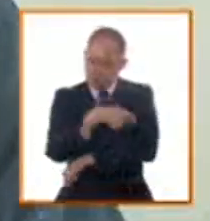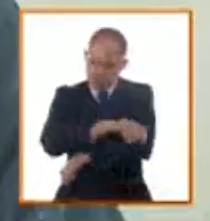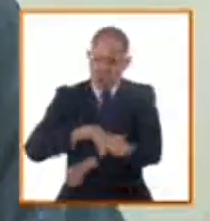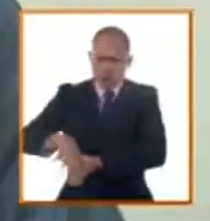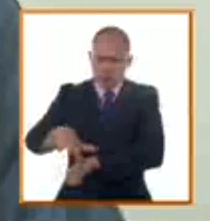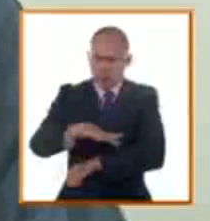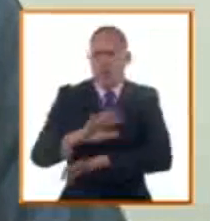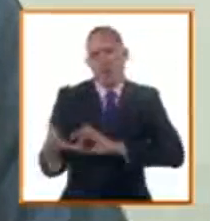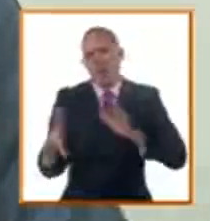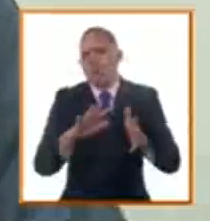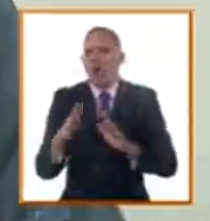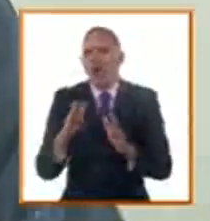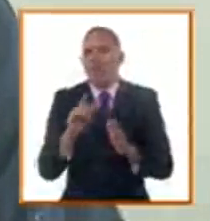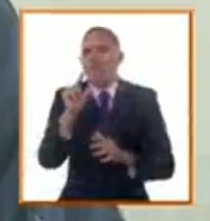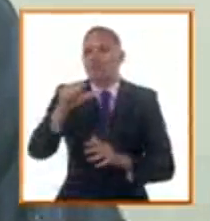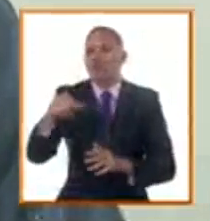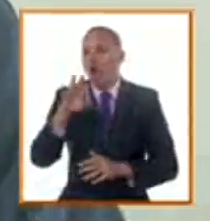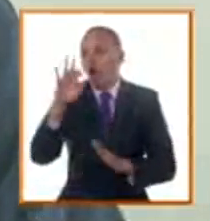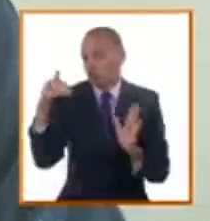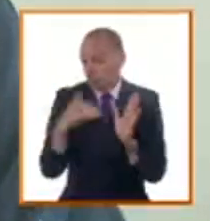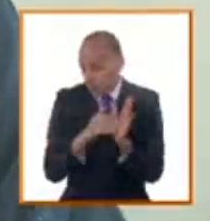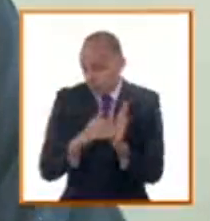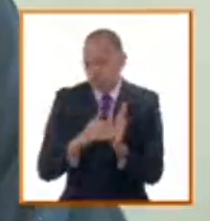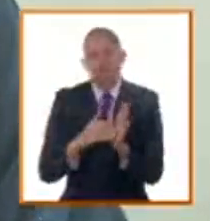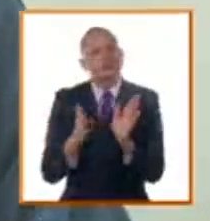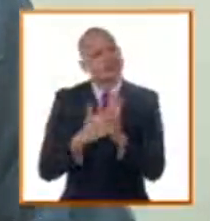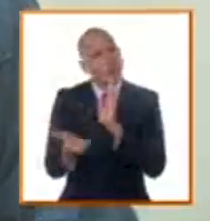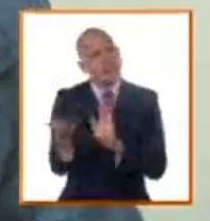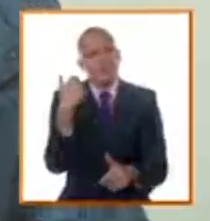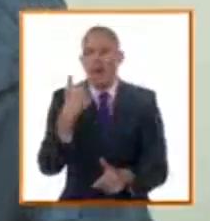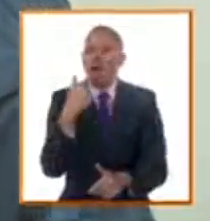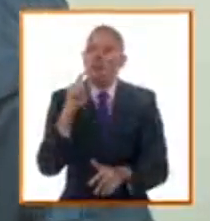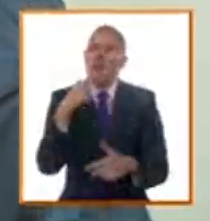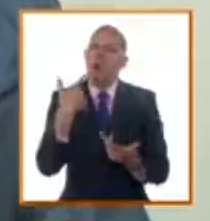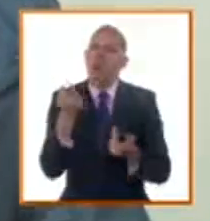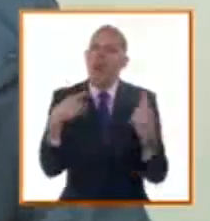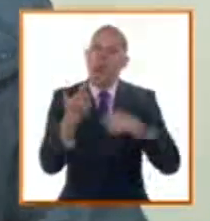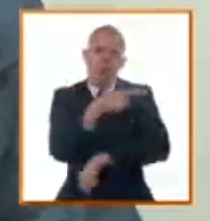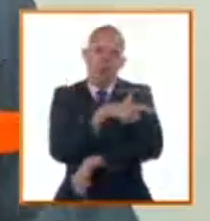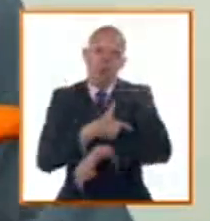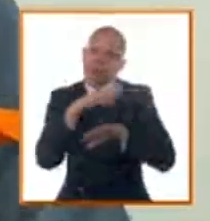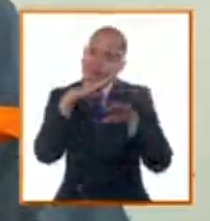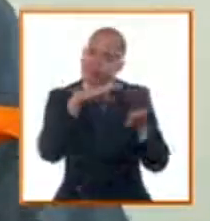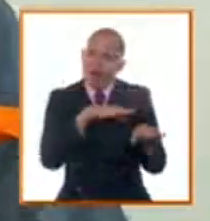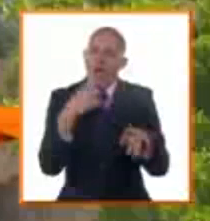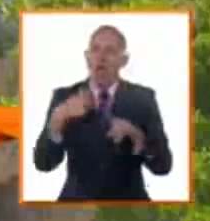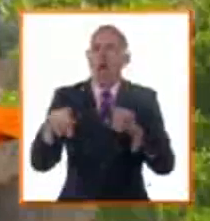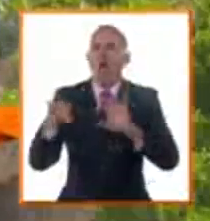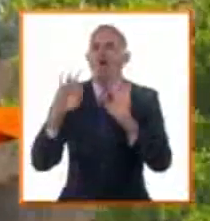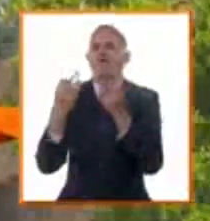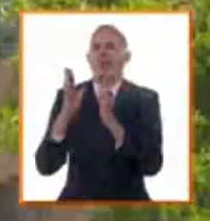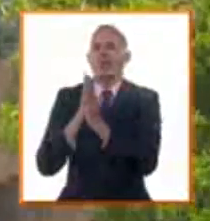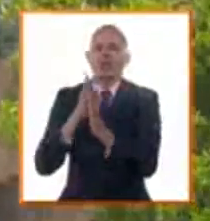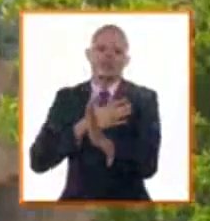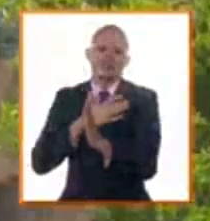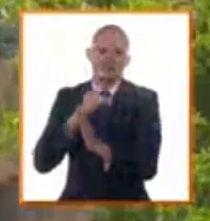personas evacuadas en dos variantes, en albergues y en casa de vecinos o